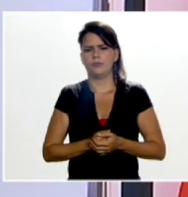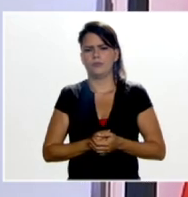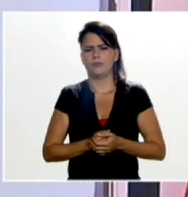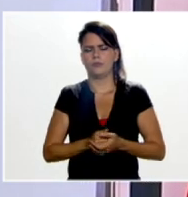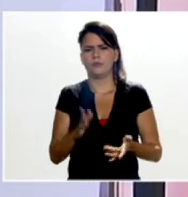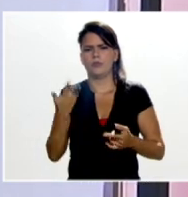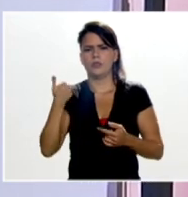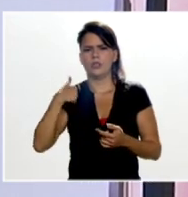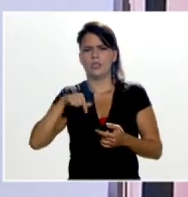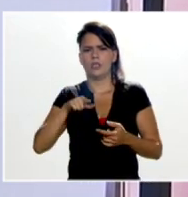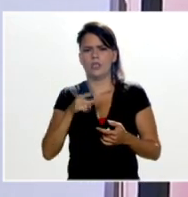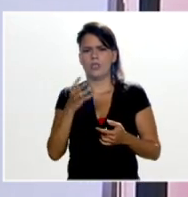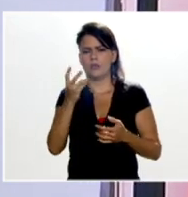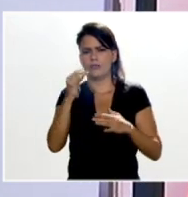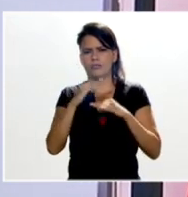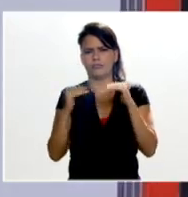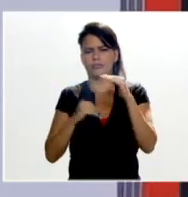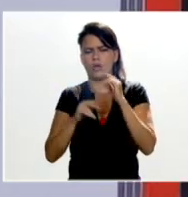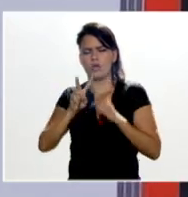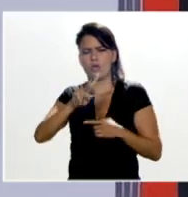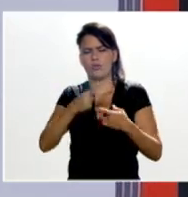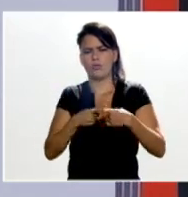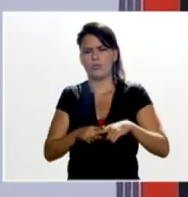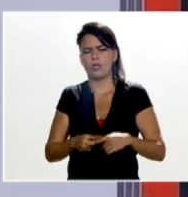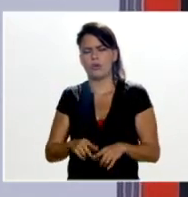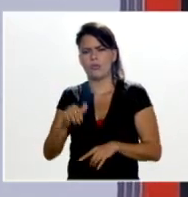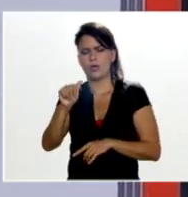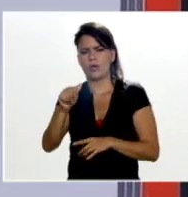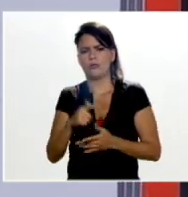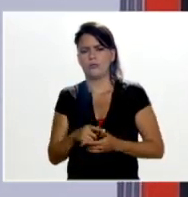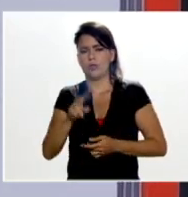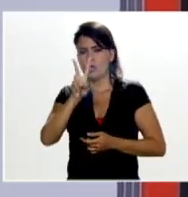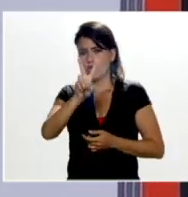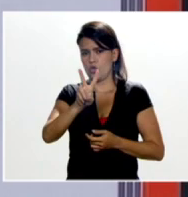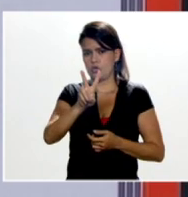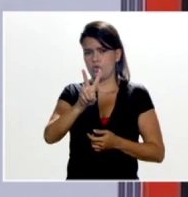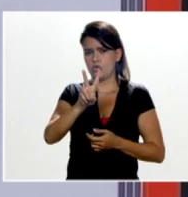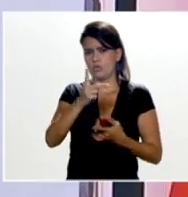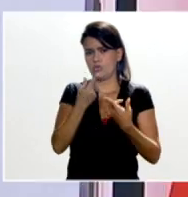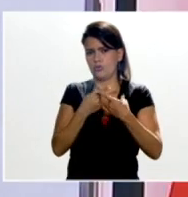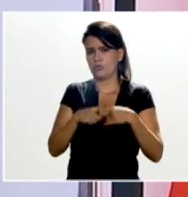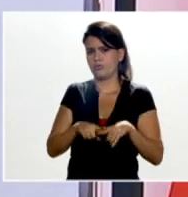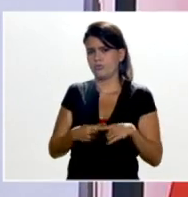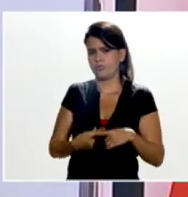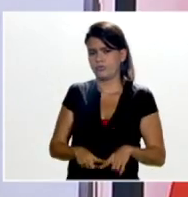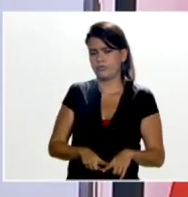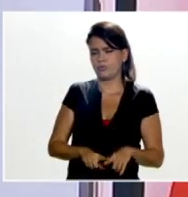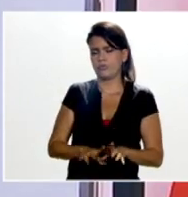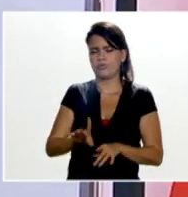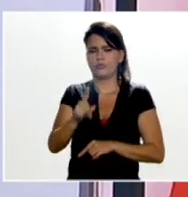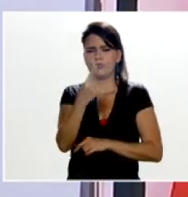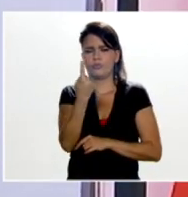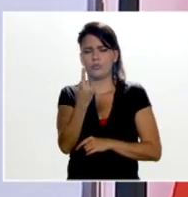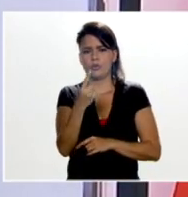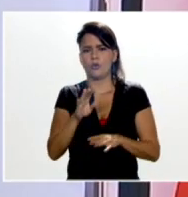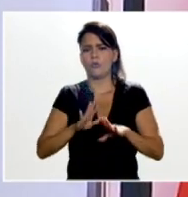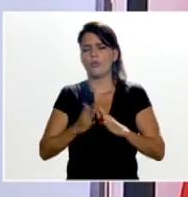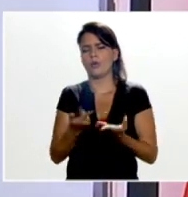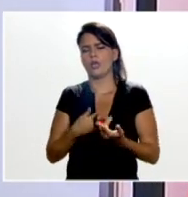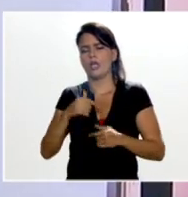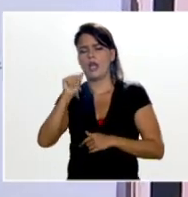Y en el denominador 2 por a, es decir, 2 por 1, porque la a vale